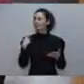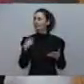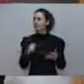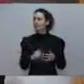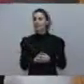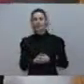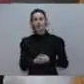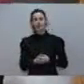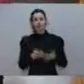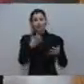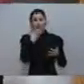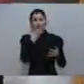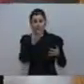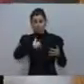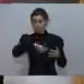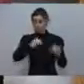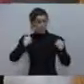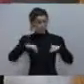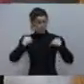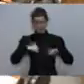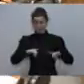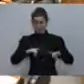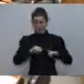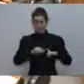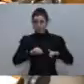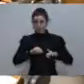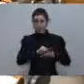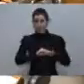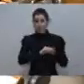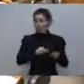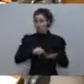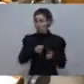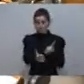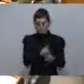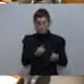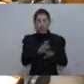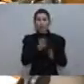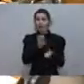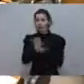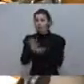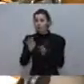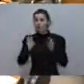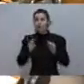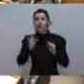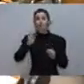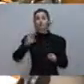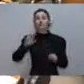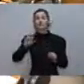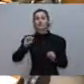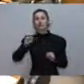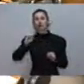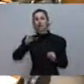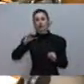Si no exigimos con inmediatez la solución al conflicto de los despidos asturianos de Traxa y de